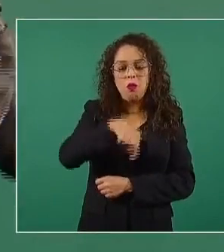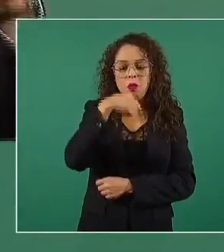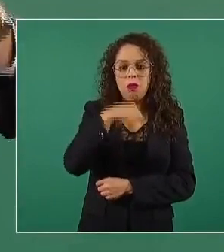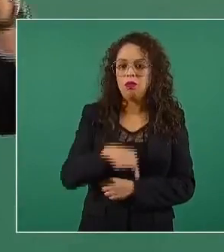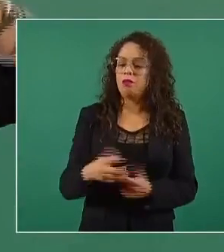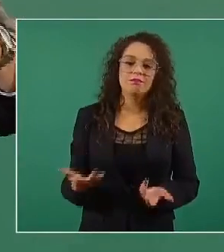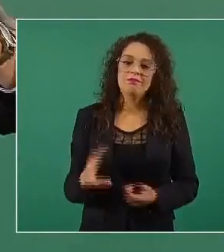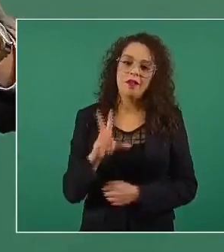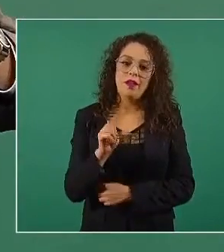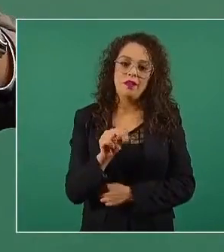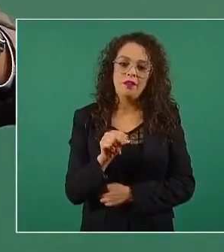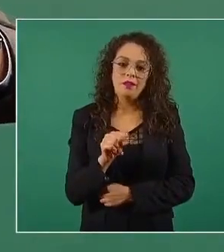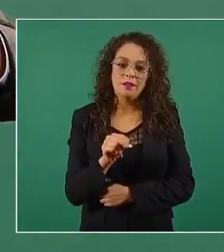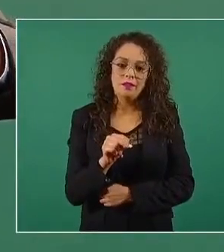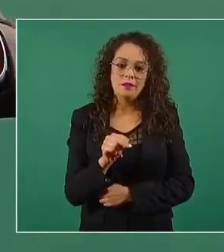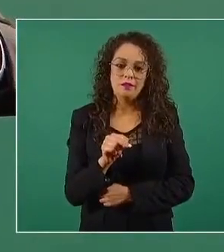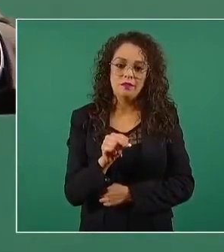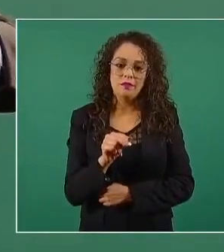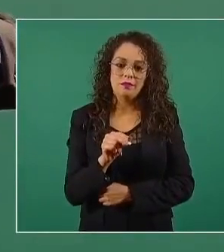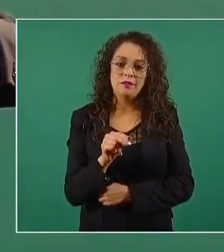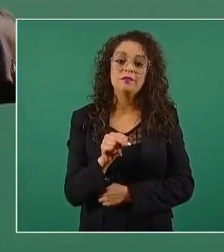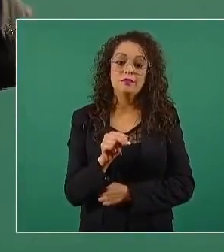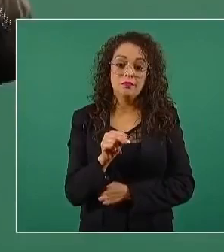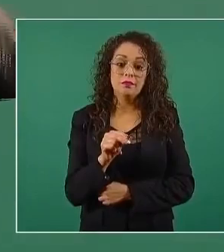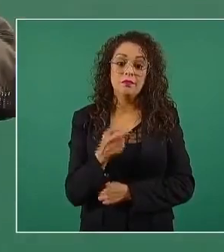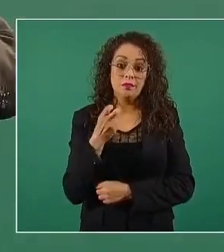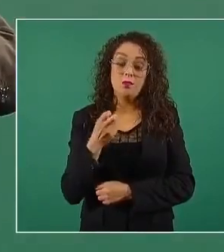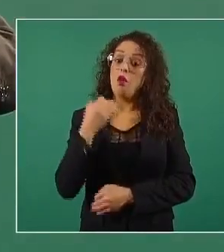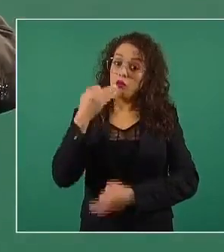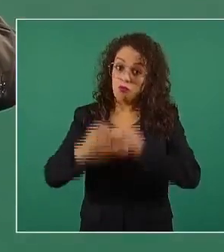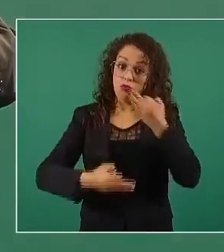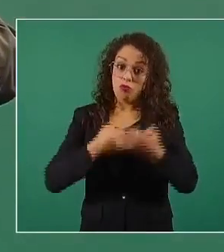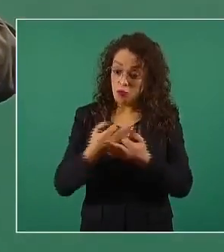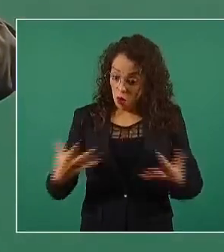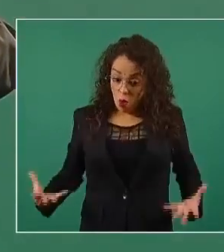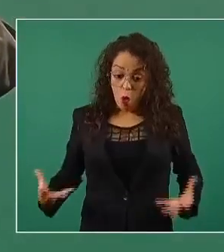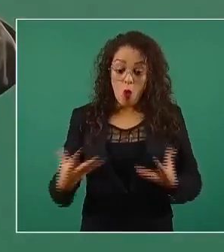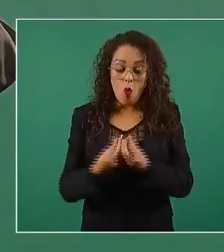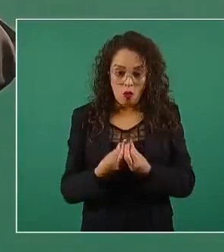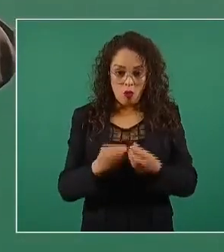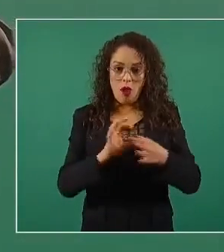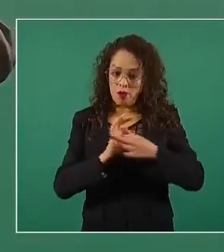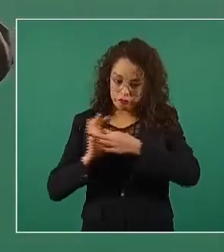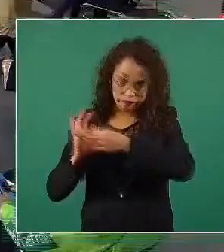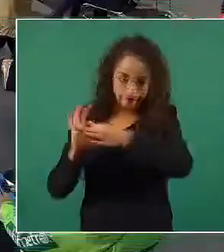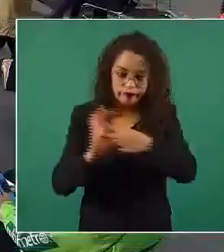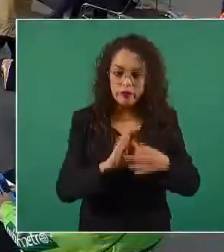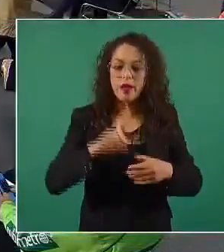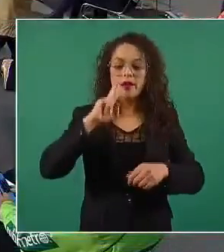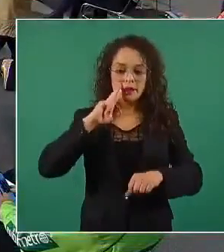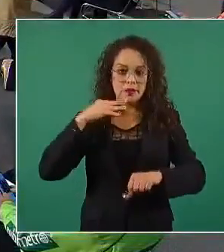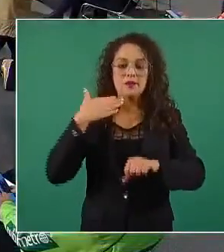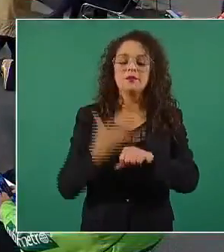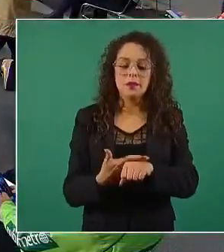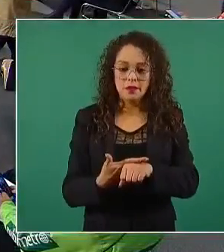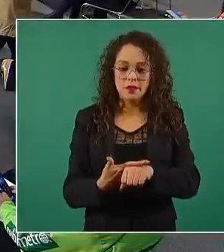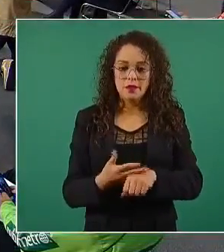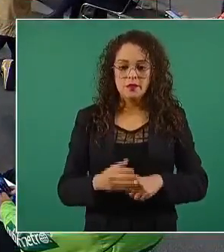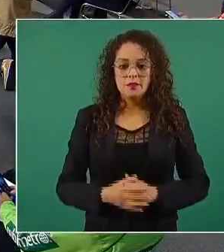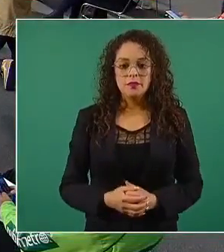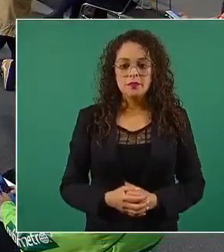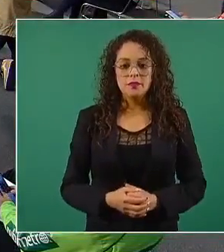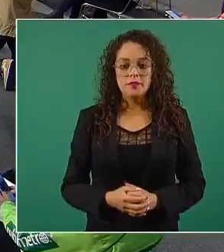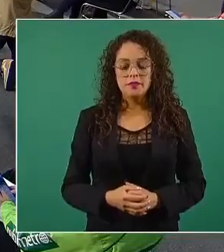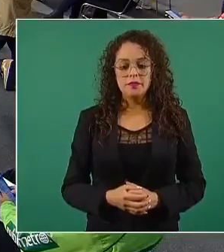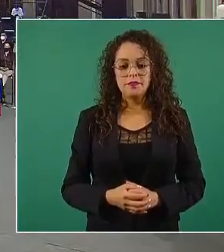que todos asuman, ¿sí?, la responsabilidad. Entonces, el corredor